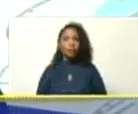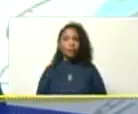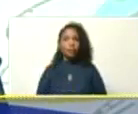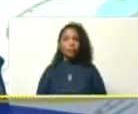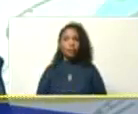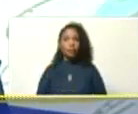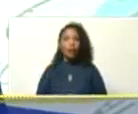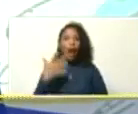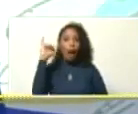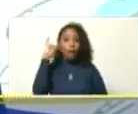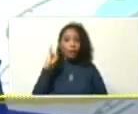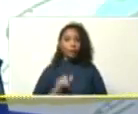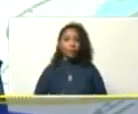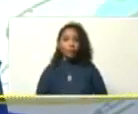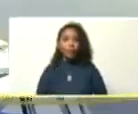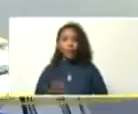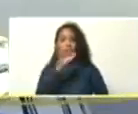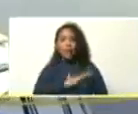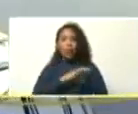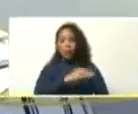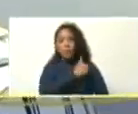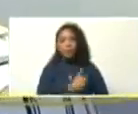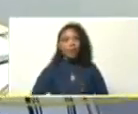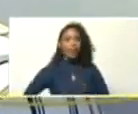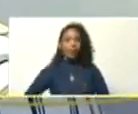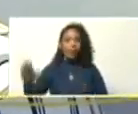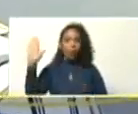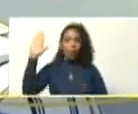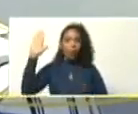La tenemos, señora presidenta del jurado.